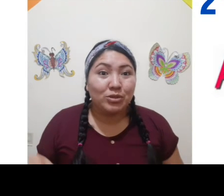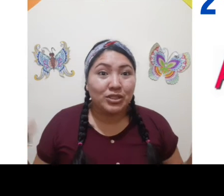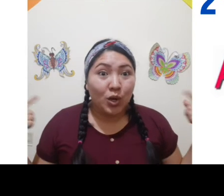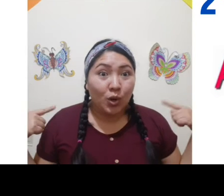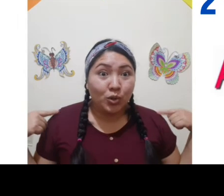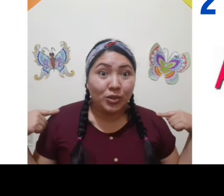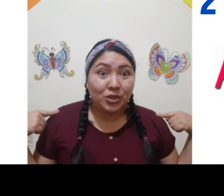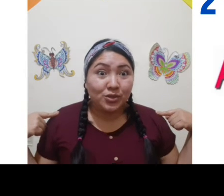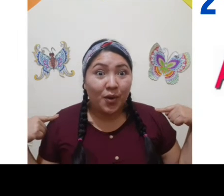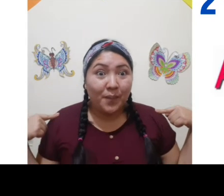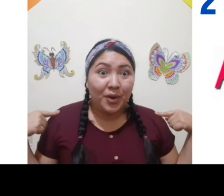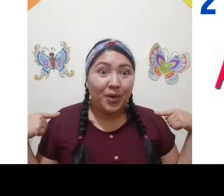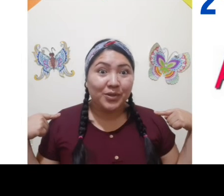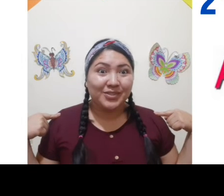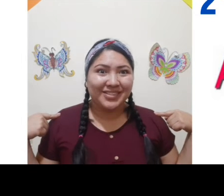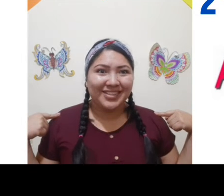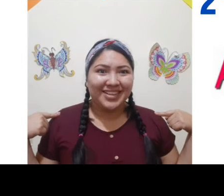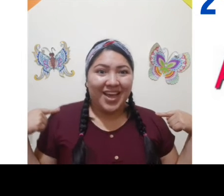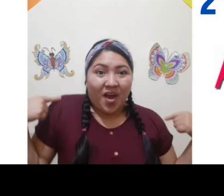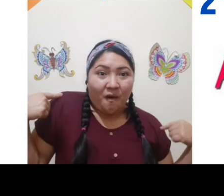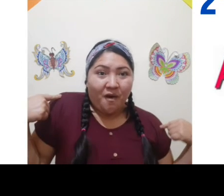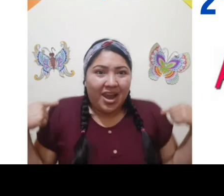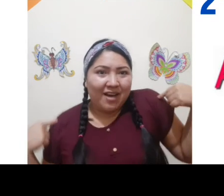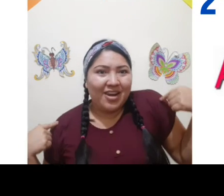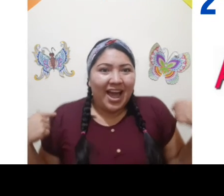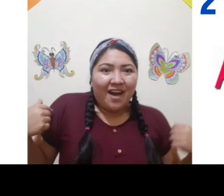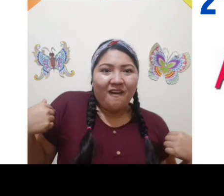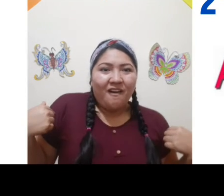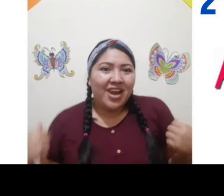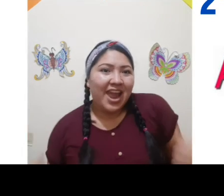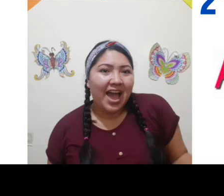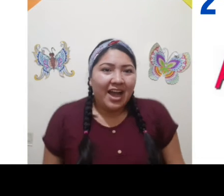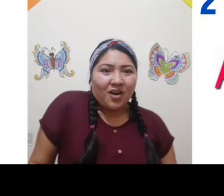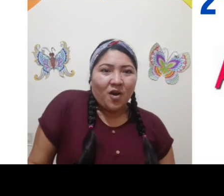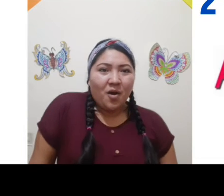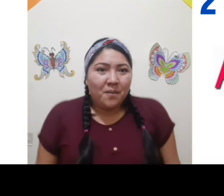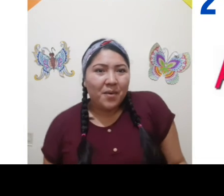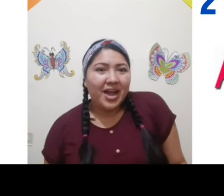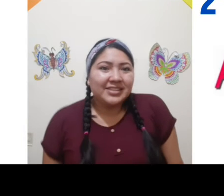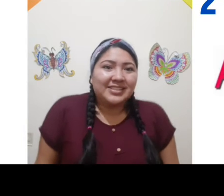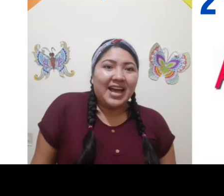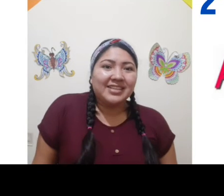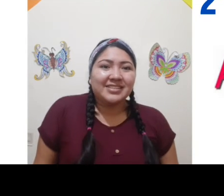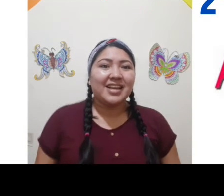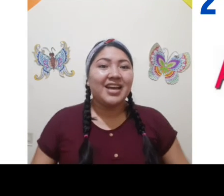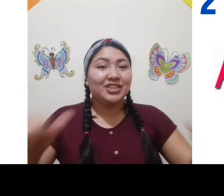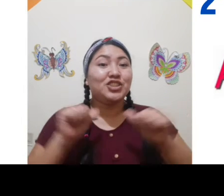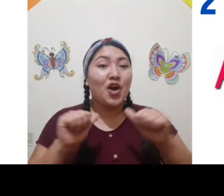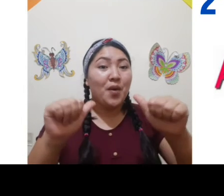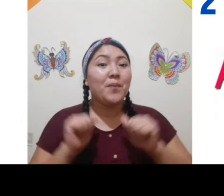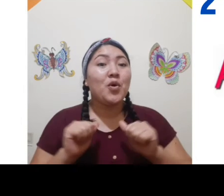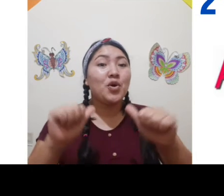ahora vamos a hacerlo con nuestros hombros hola hola hola cómo estás